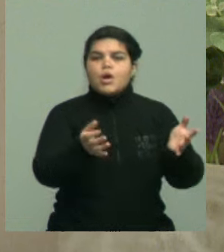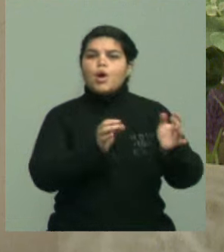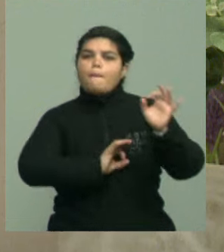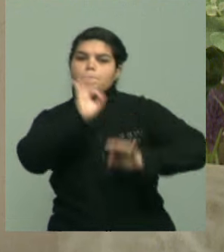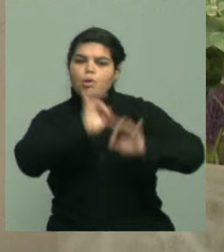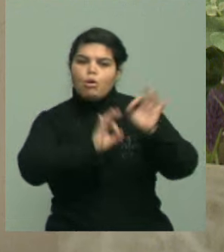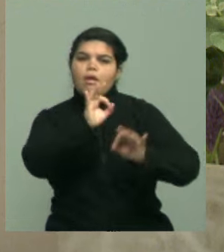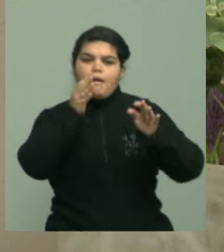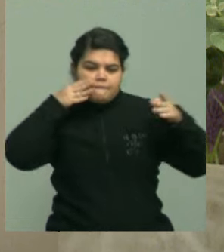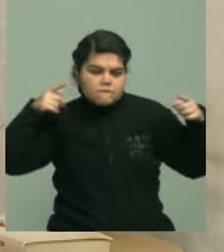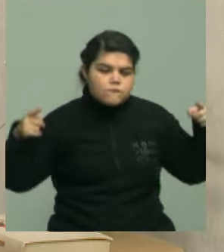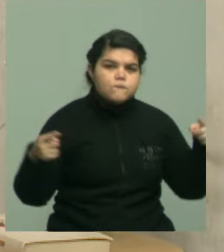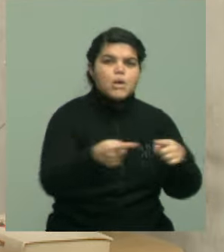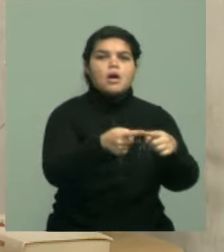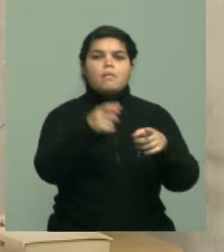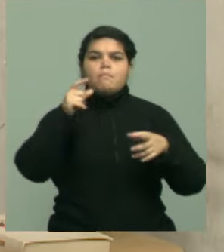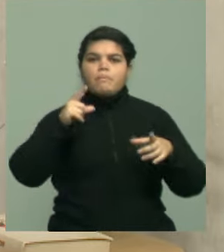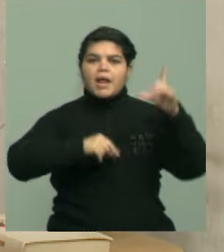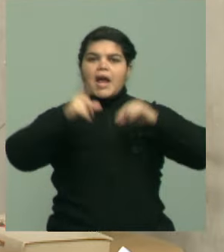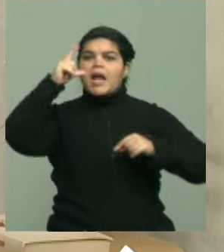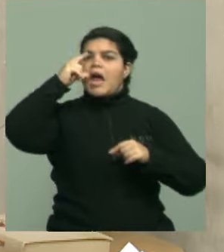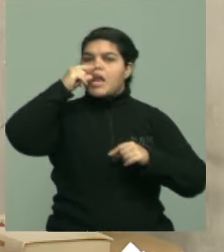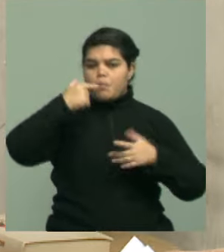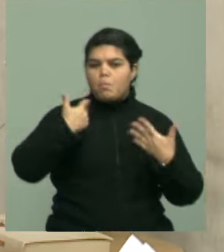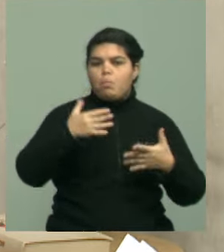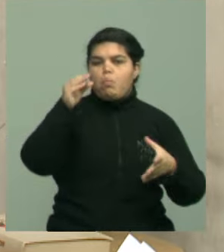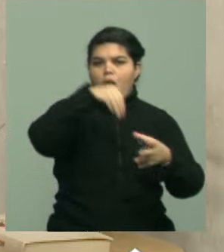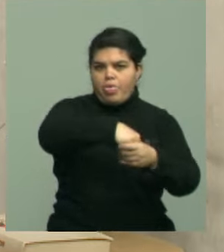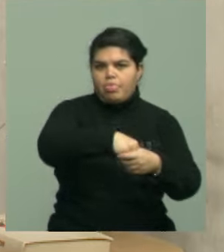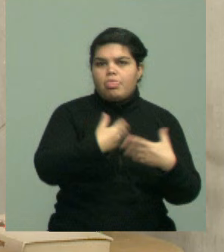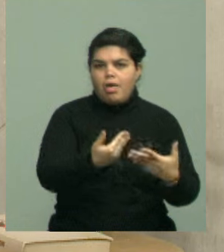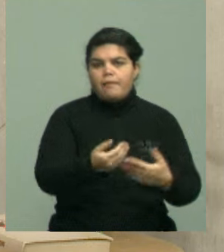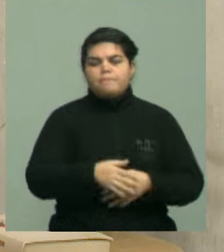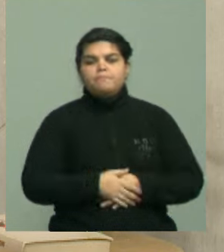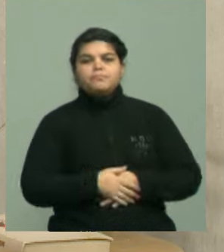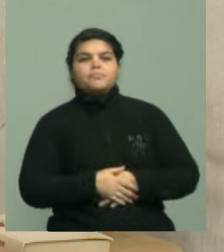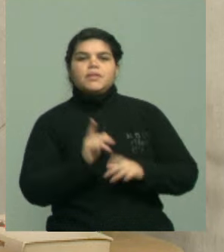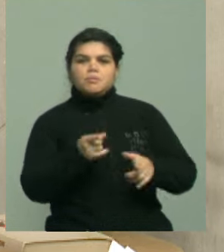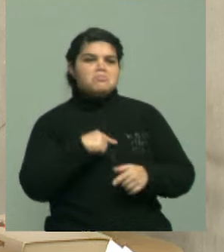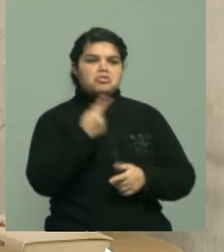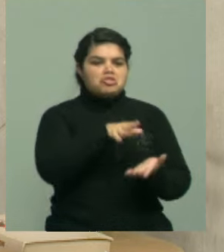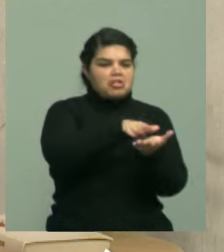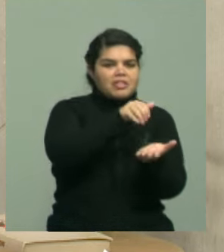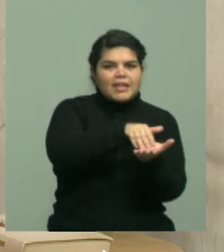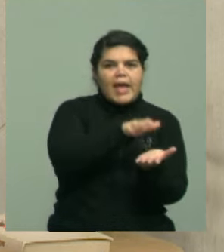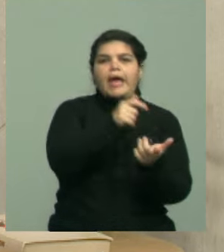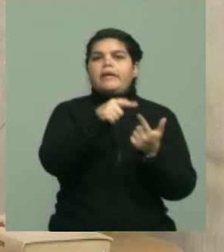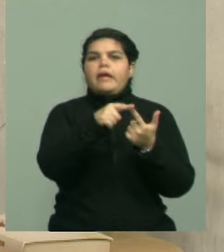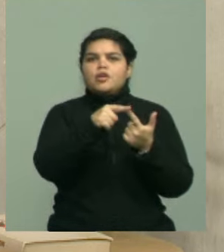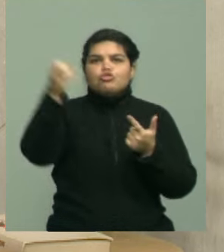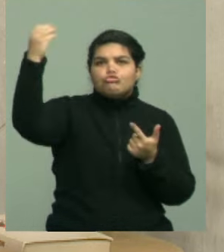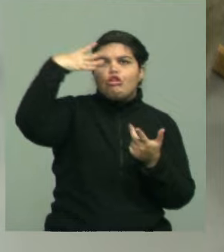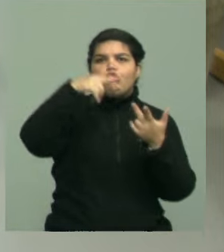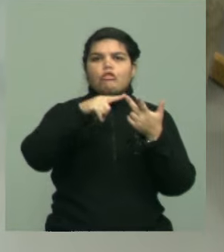más orgánico. Así es, tenemos tierra, sol, agua pura, entonces ir por ese lado